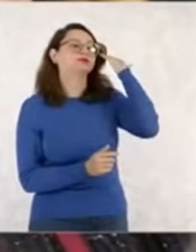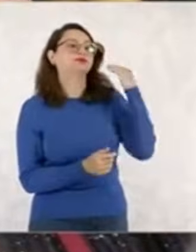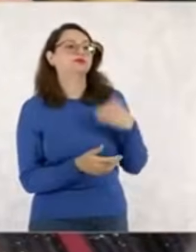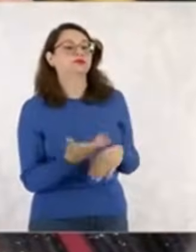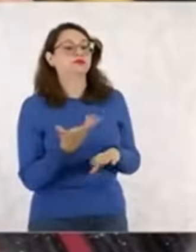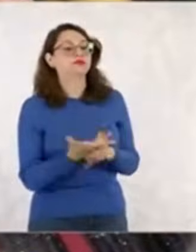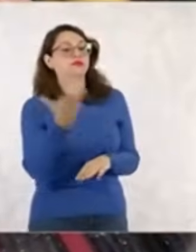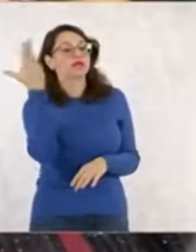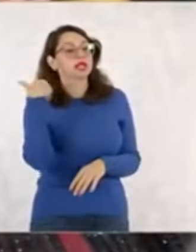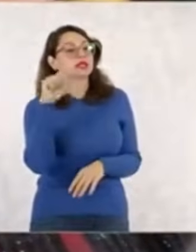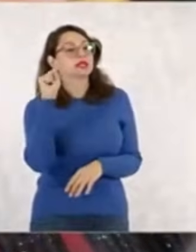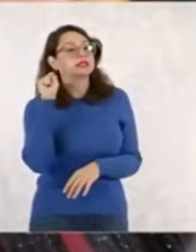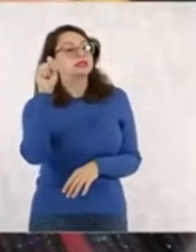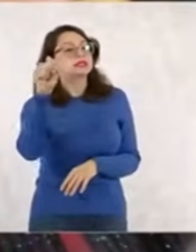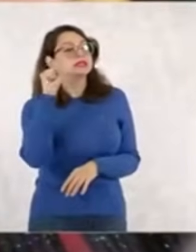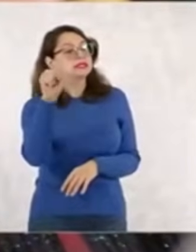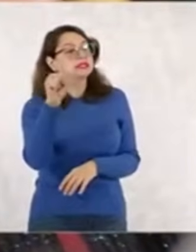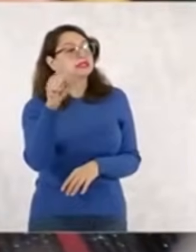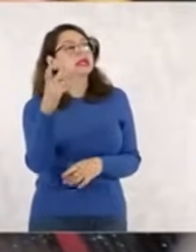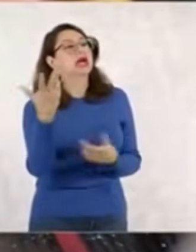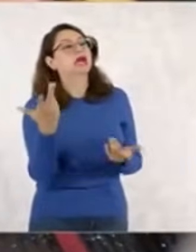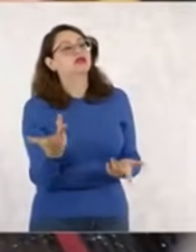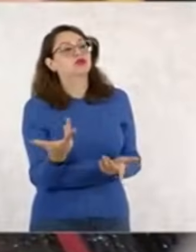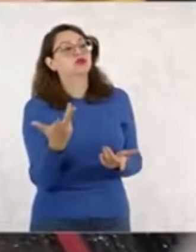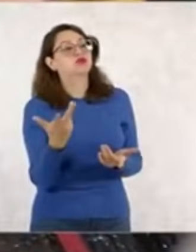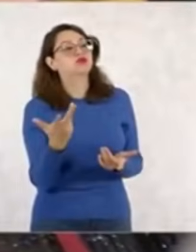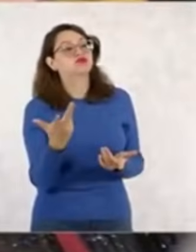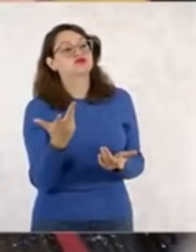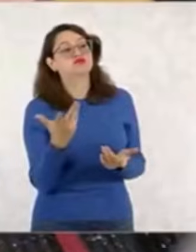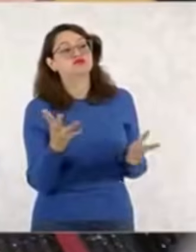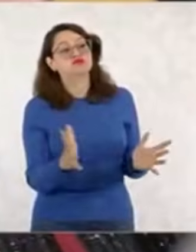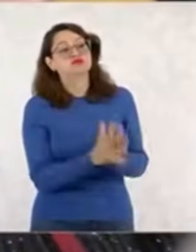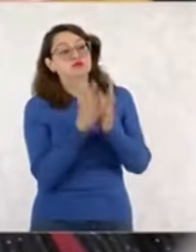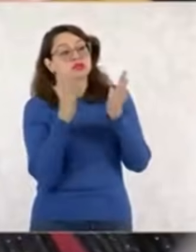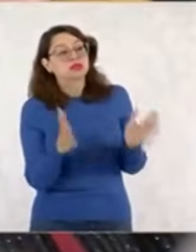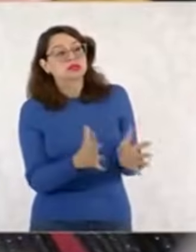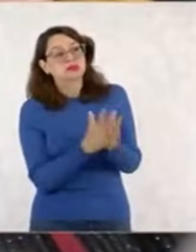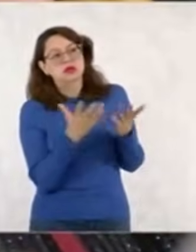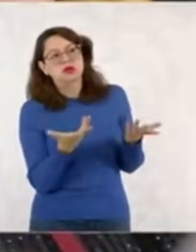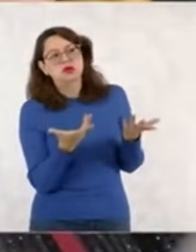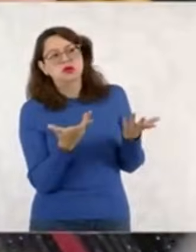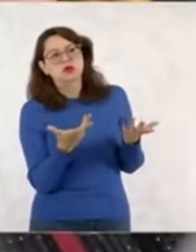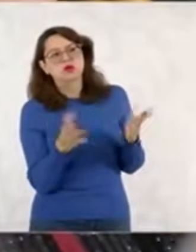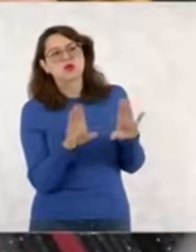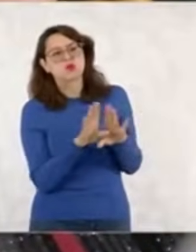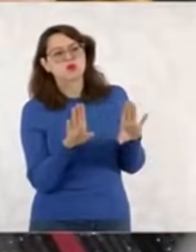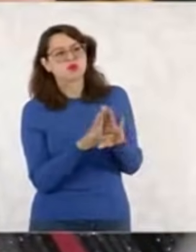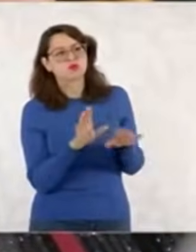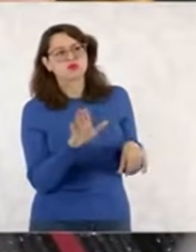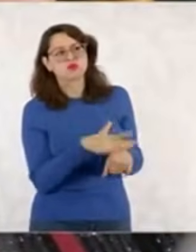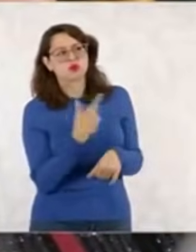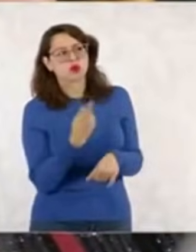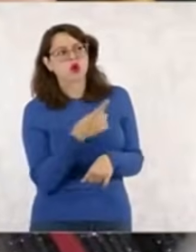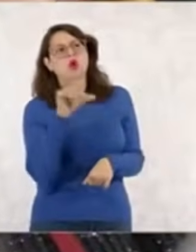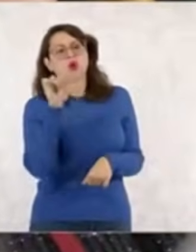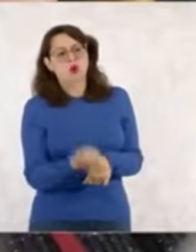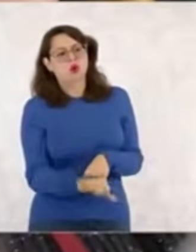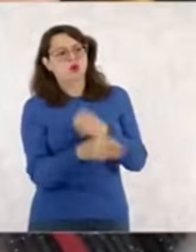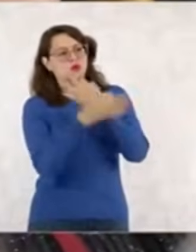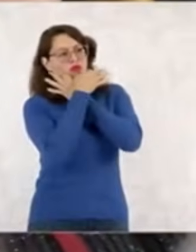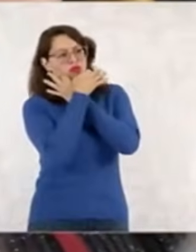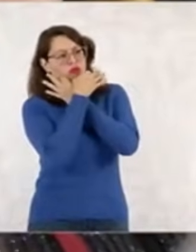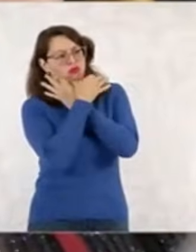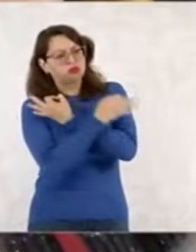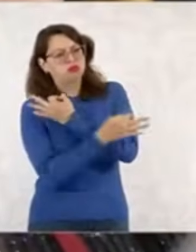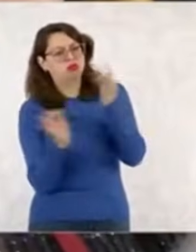la participación de los sindicatos en estas mesas de trabajo? Porque aún con el anuncio que hoy se hace histórico de una